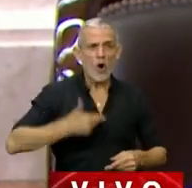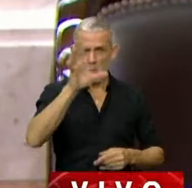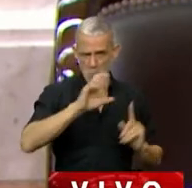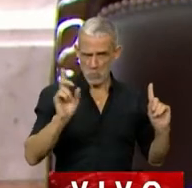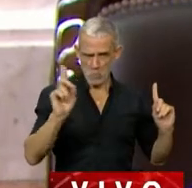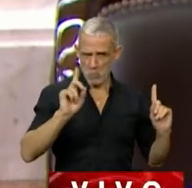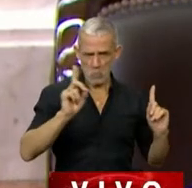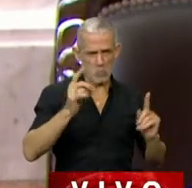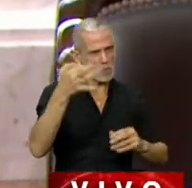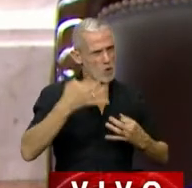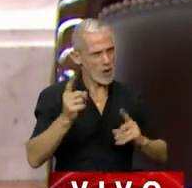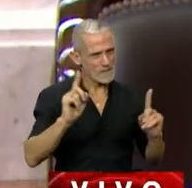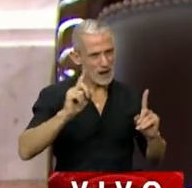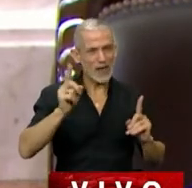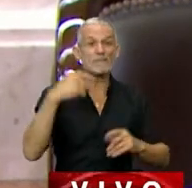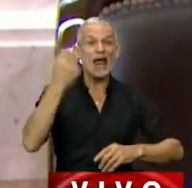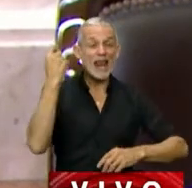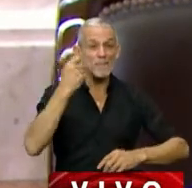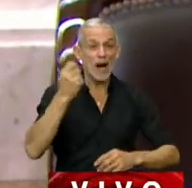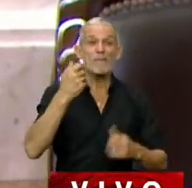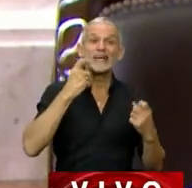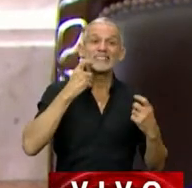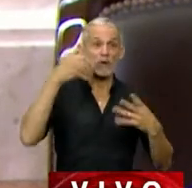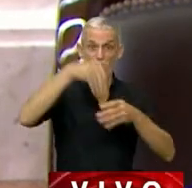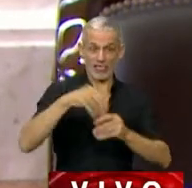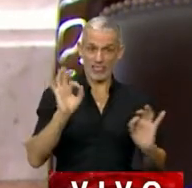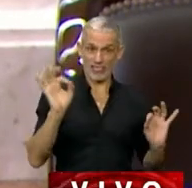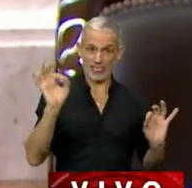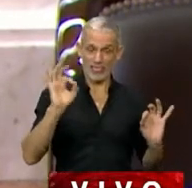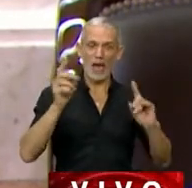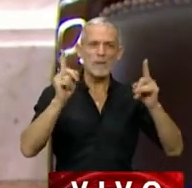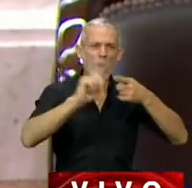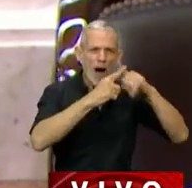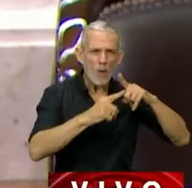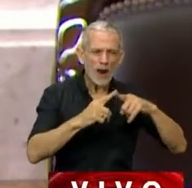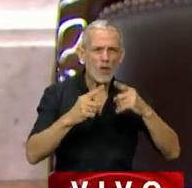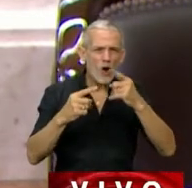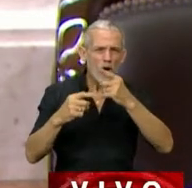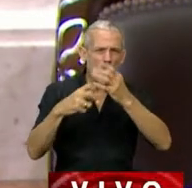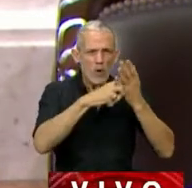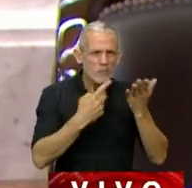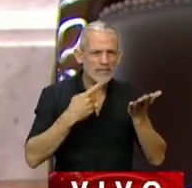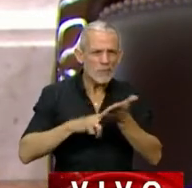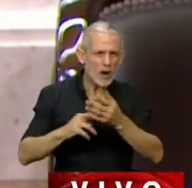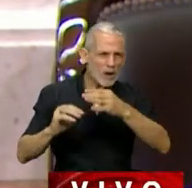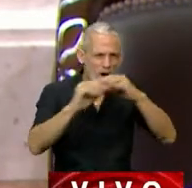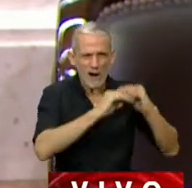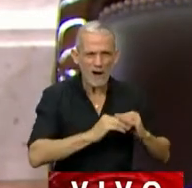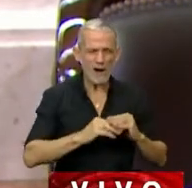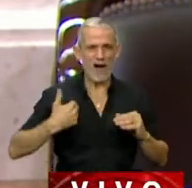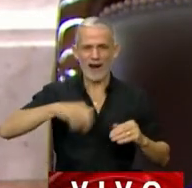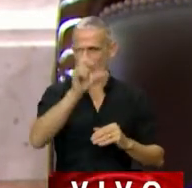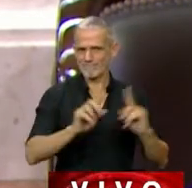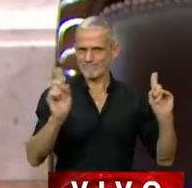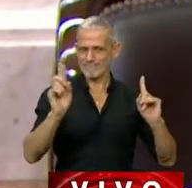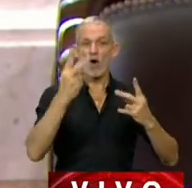gobernadores, eso no es cierto. La Pampa y San Luis no votaron ese pacto fiscal. Y no votaron ese pacto fiscal porque